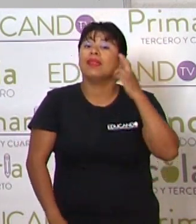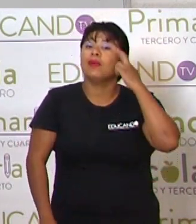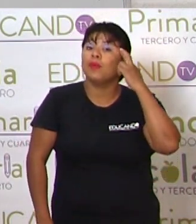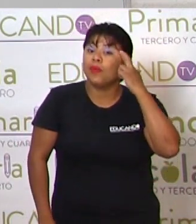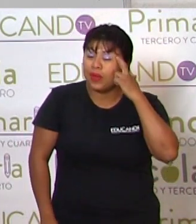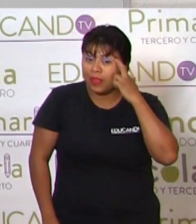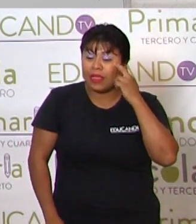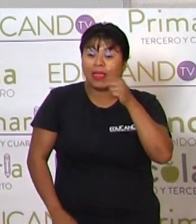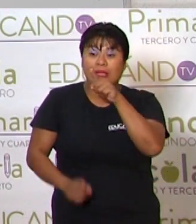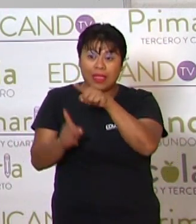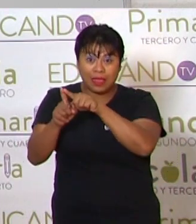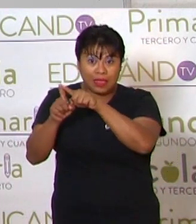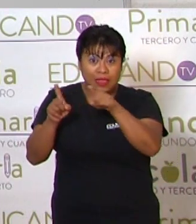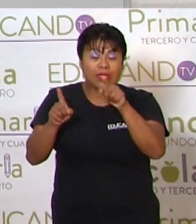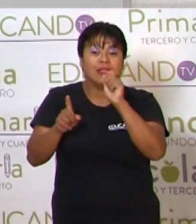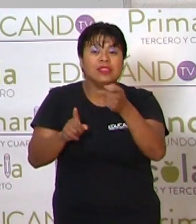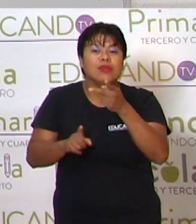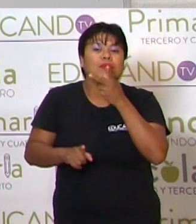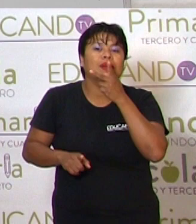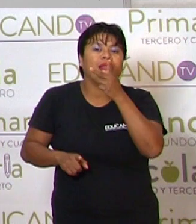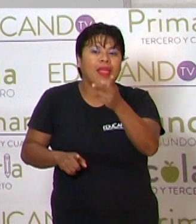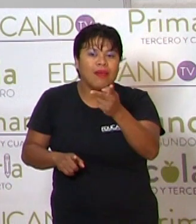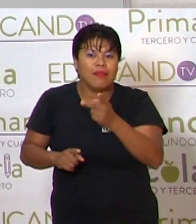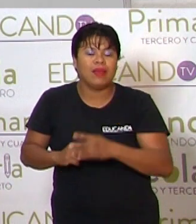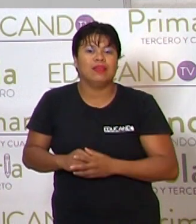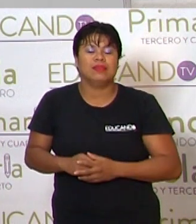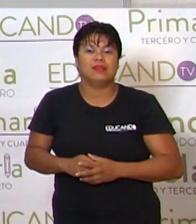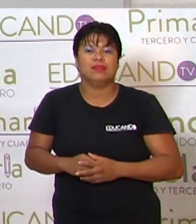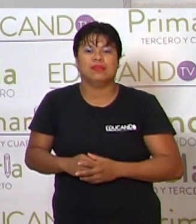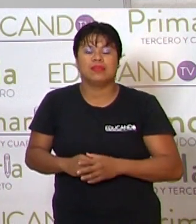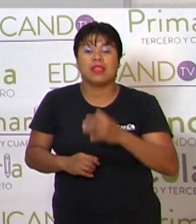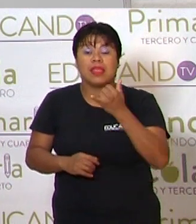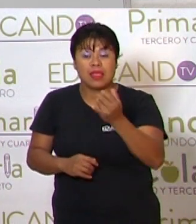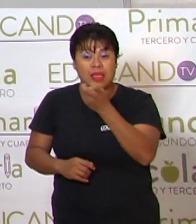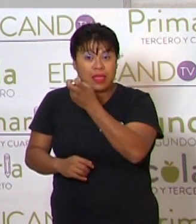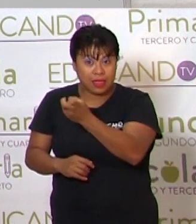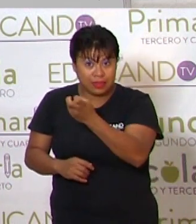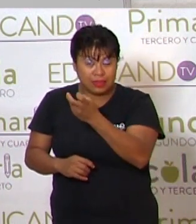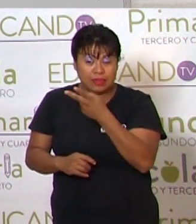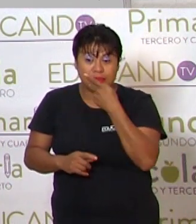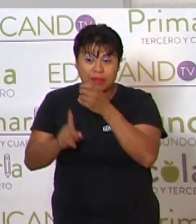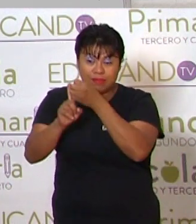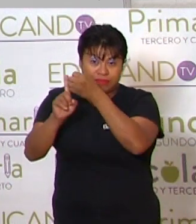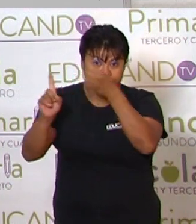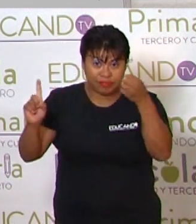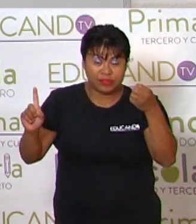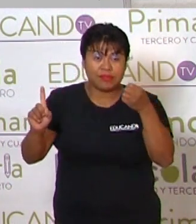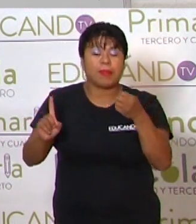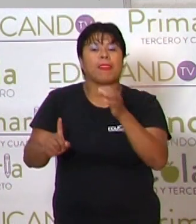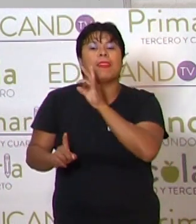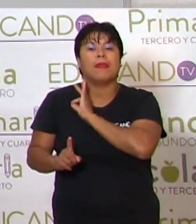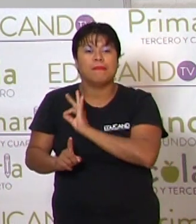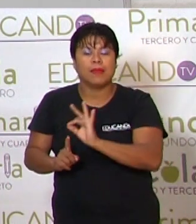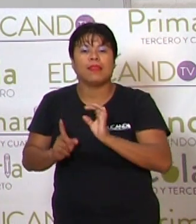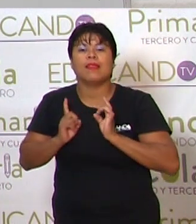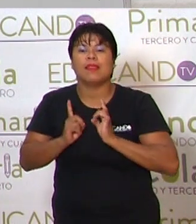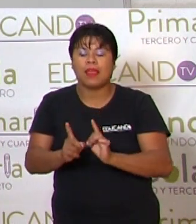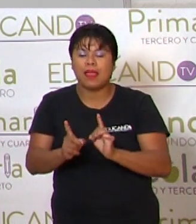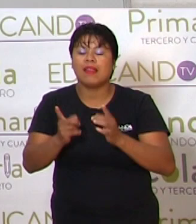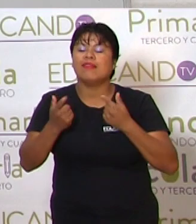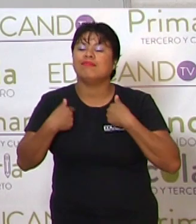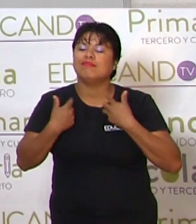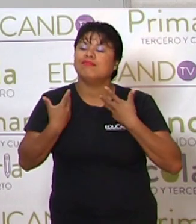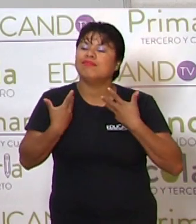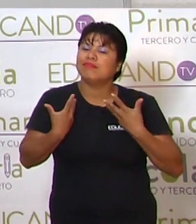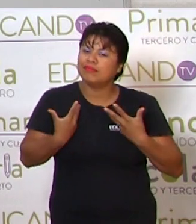¿Recuerdas que estas son expresiones? Y que estas expresiones permiten dar a